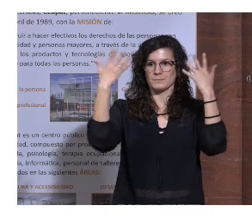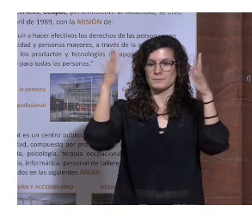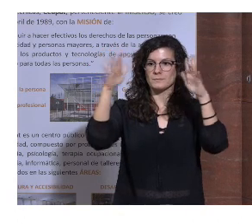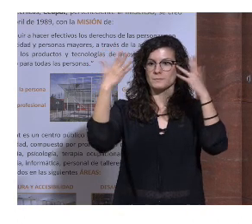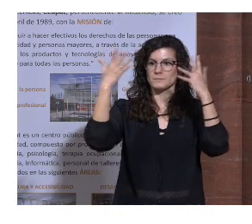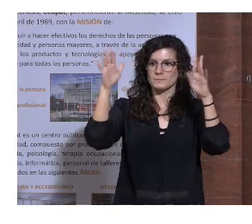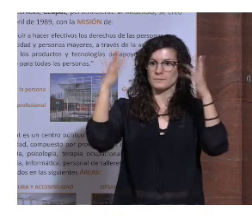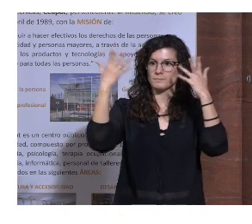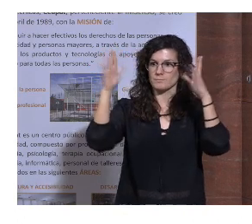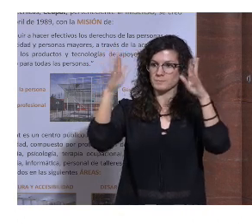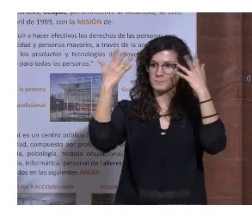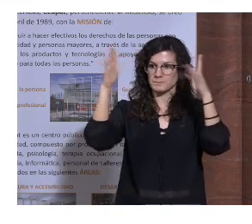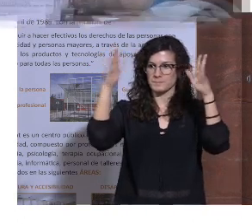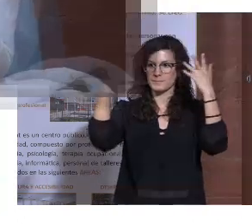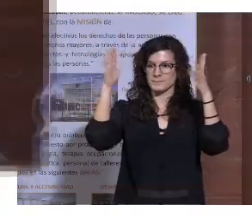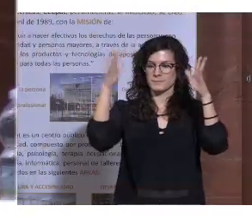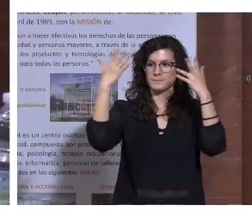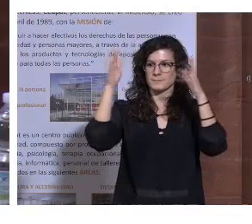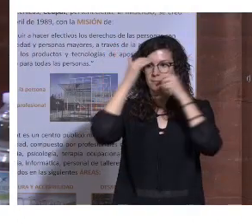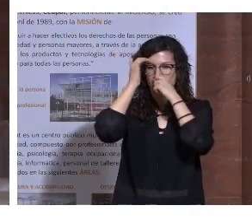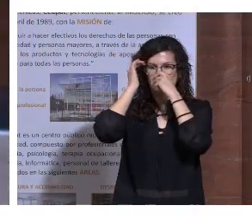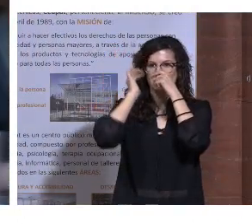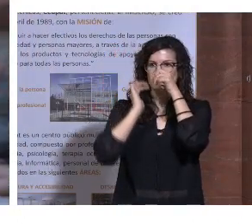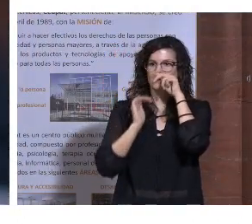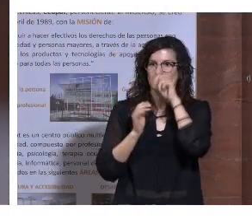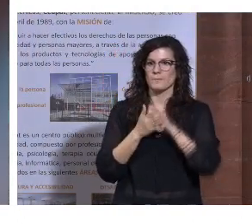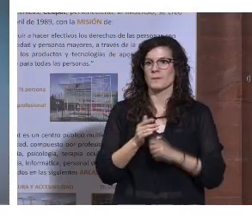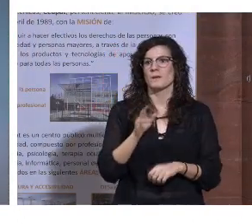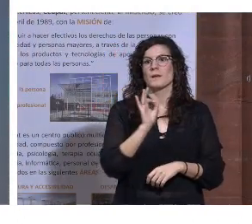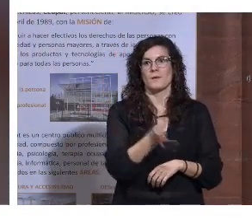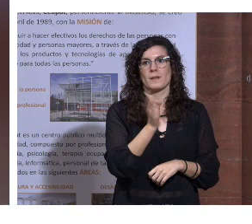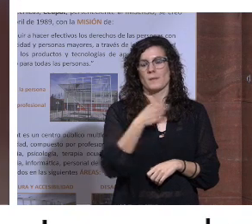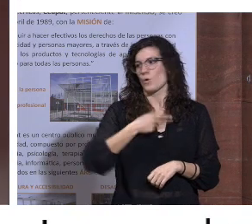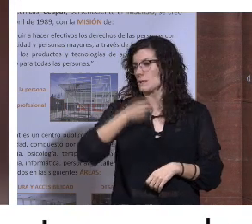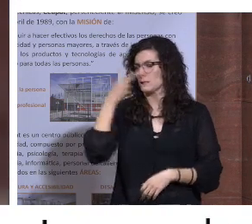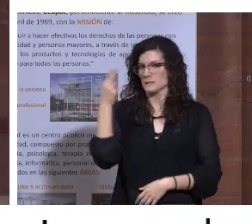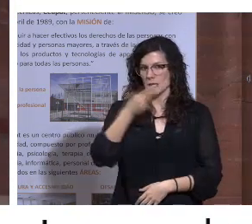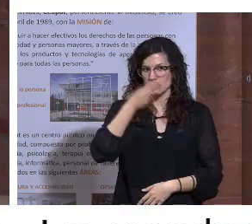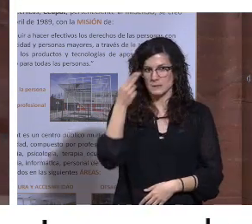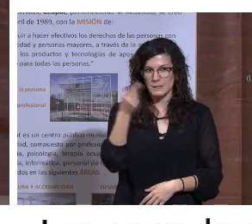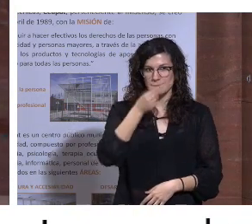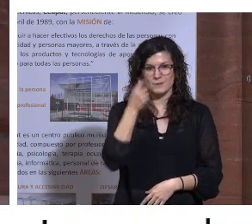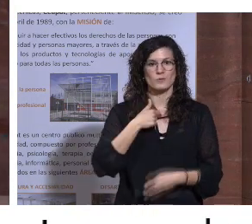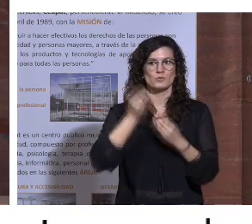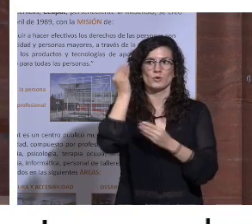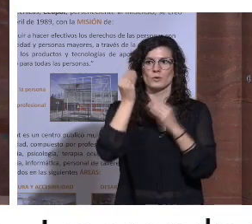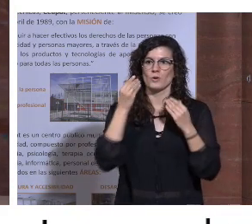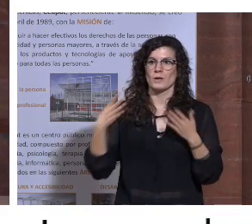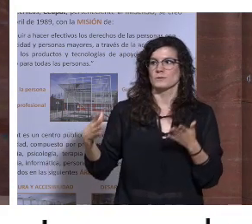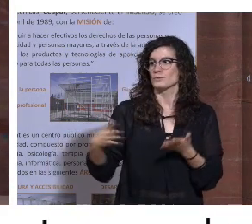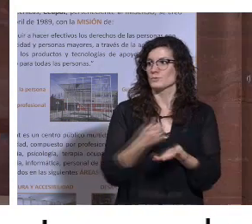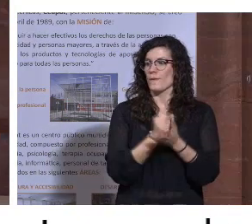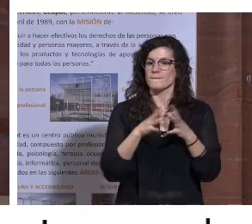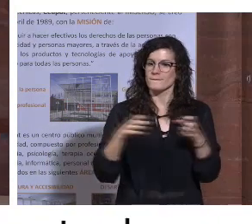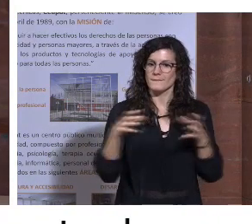Muchísimas gracias, Carmen. La verdad que interesantísimo y que yo creo que todos nos quedamos con